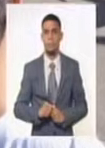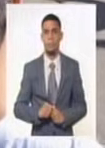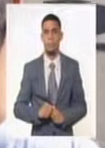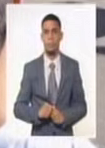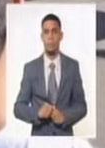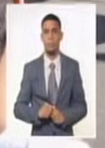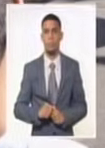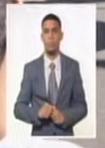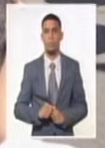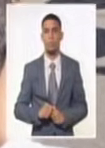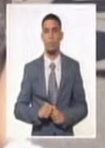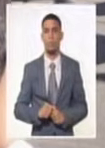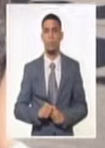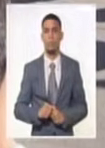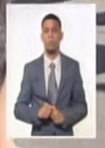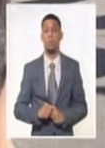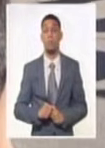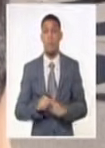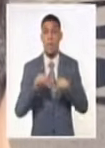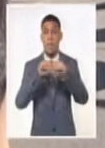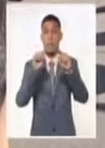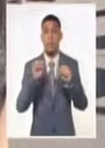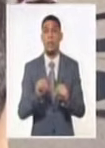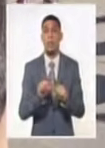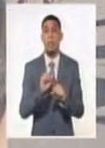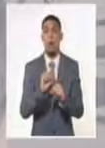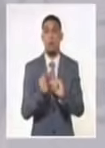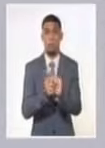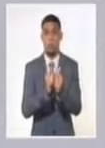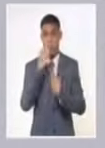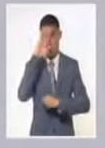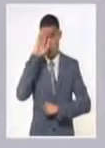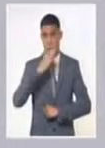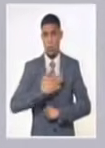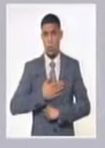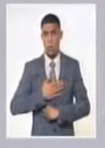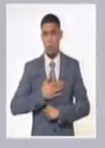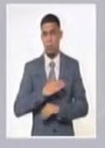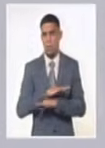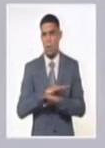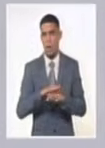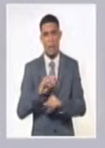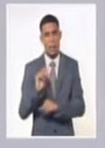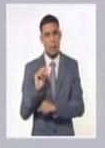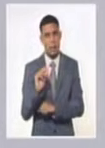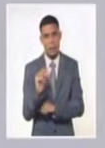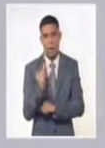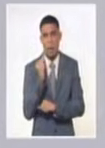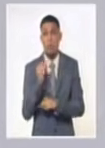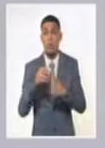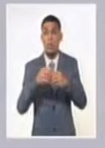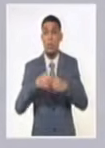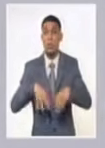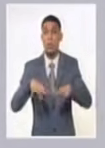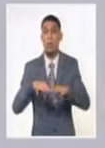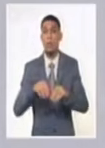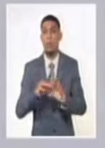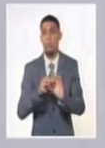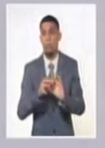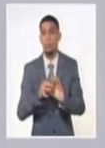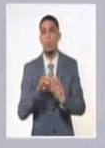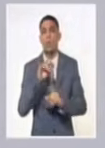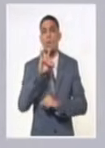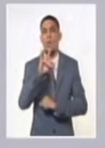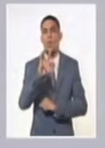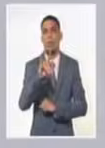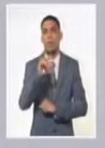El sistema deportivo cubano ya tiene desplegado desde las primeras acciones 913 estudiantes de las